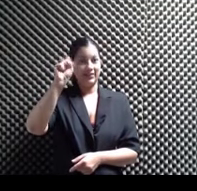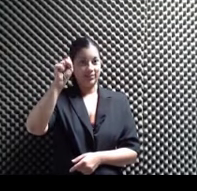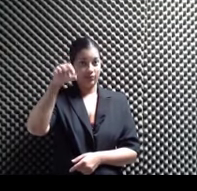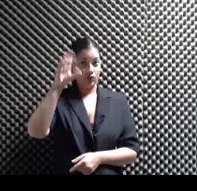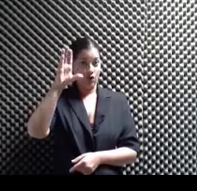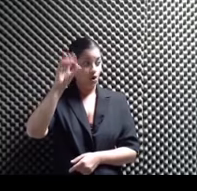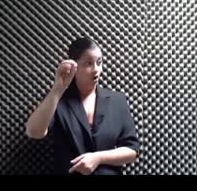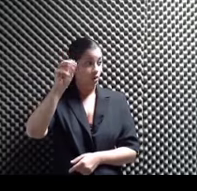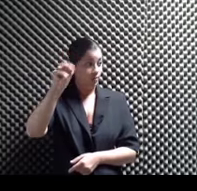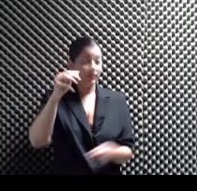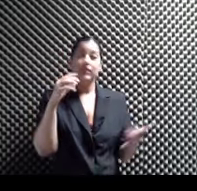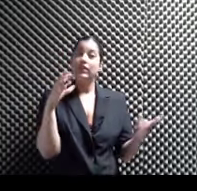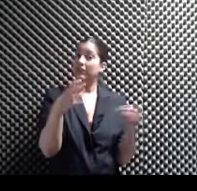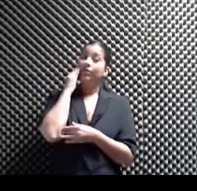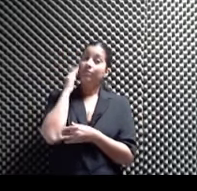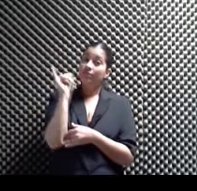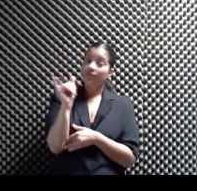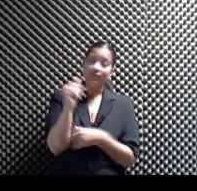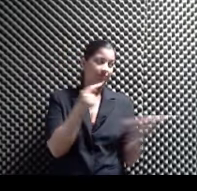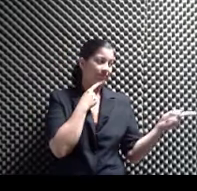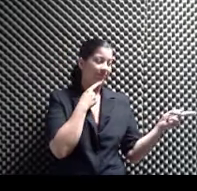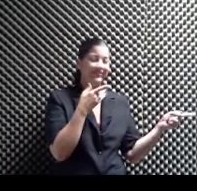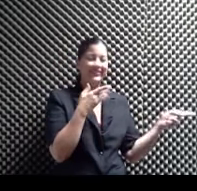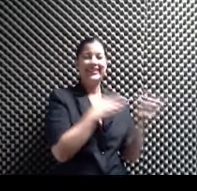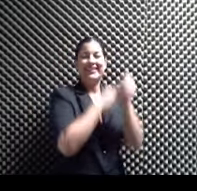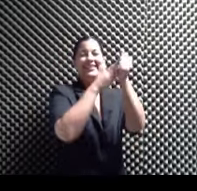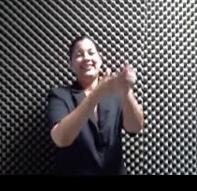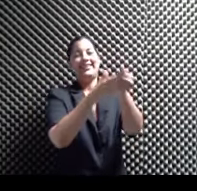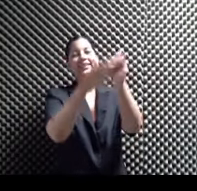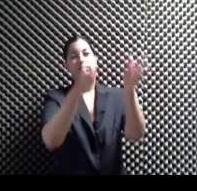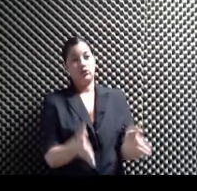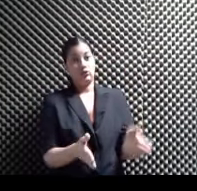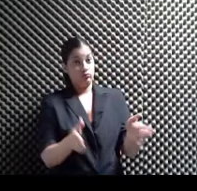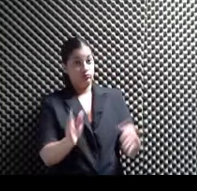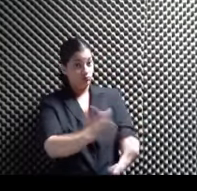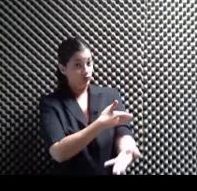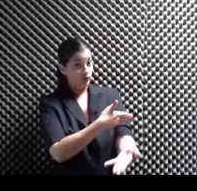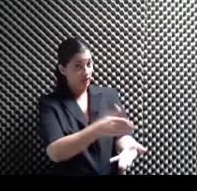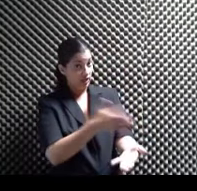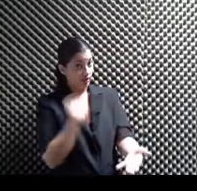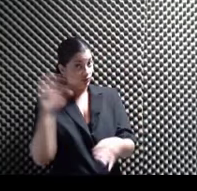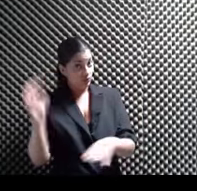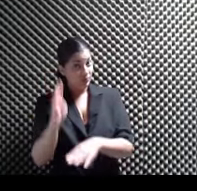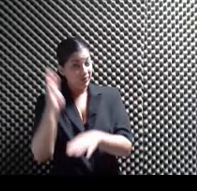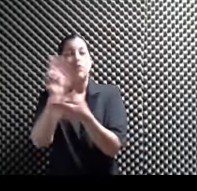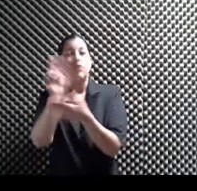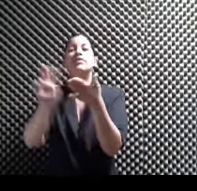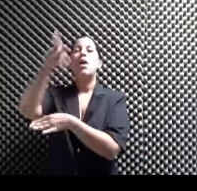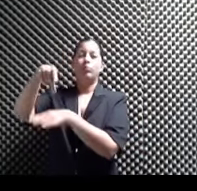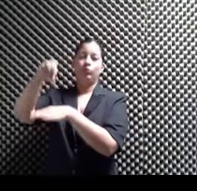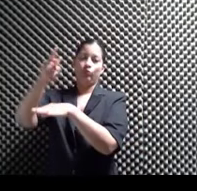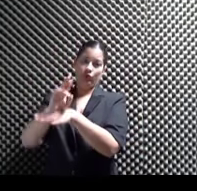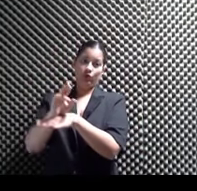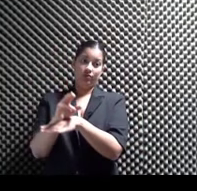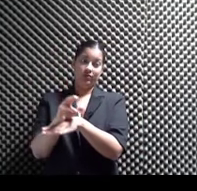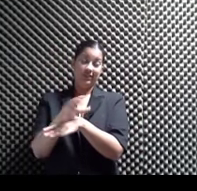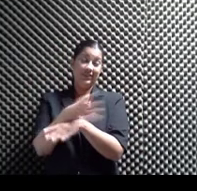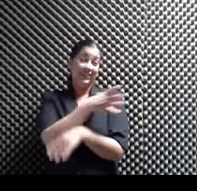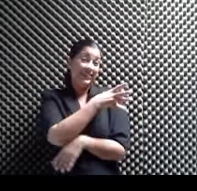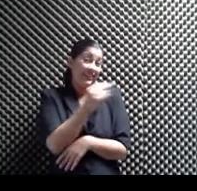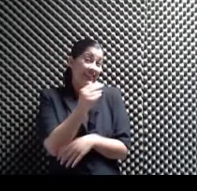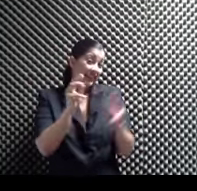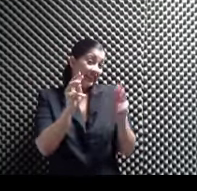momentito Que él es el director musical De la compañía De teatro repertorio De la Universidad De Puerto Rico Y también Del taller De